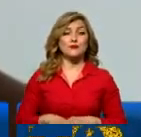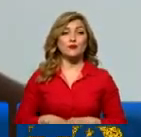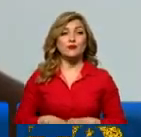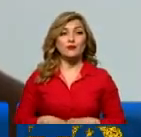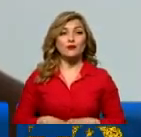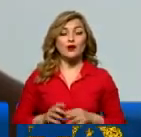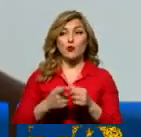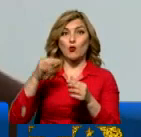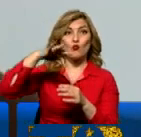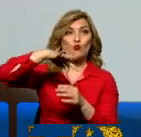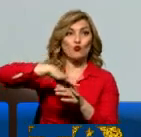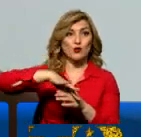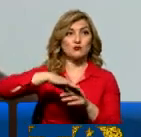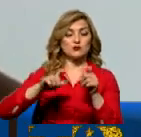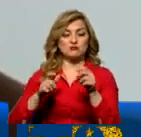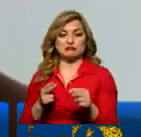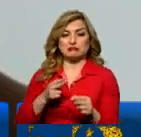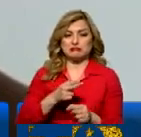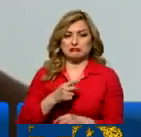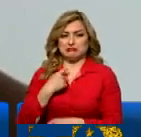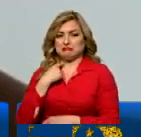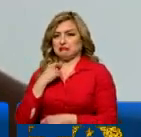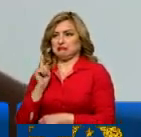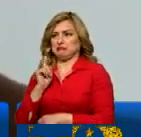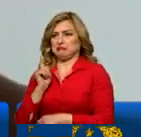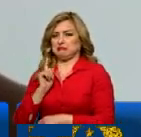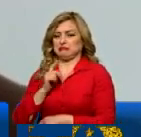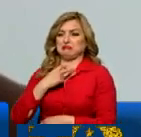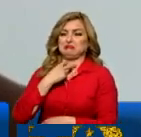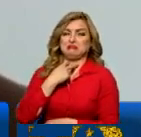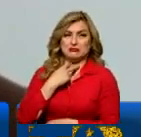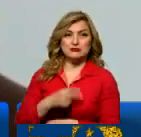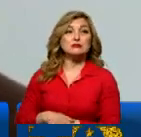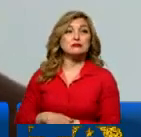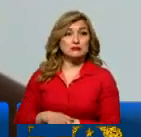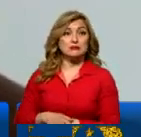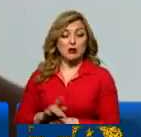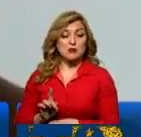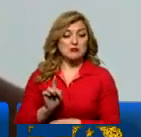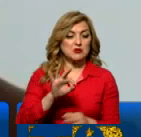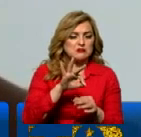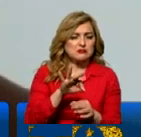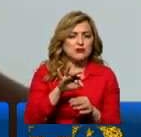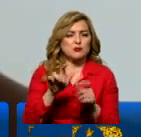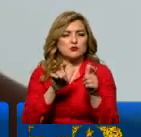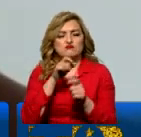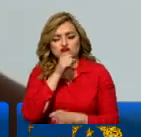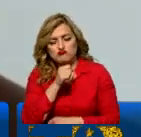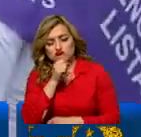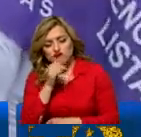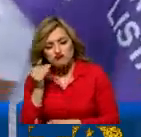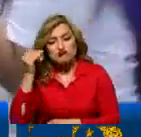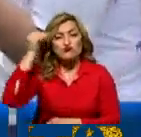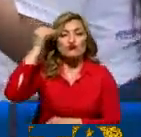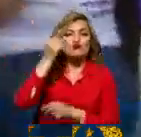vuelta los índices de ausentismo y abstencionismo electoral. La gente vulnerable, las personas de la tercera